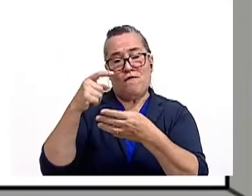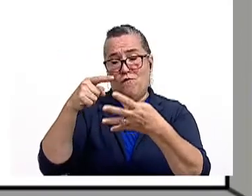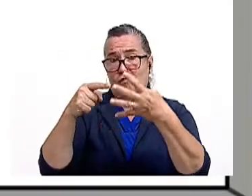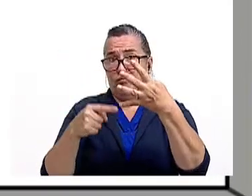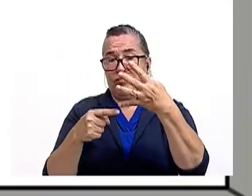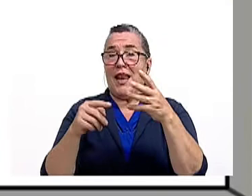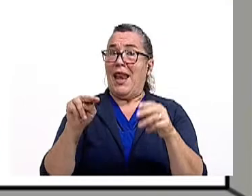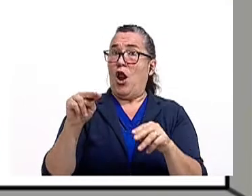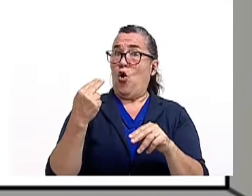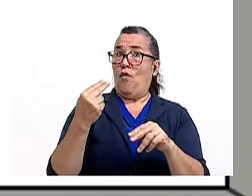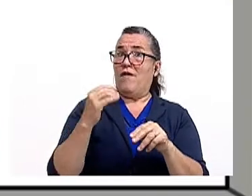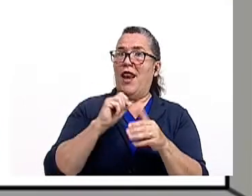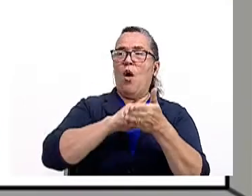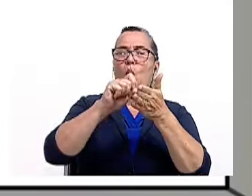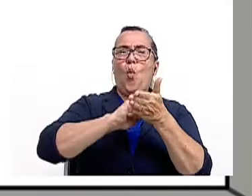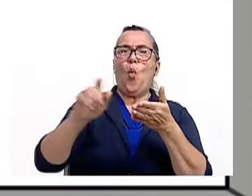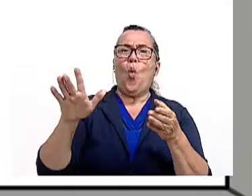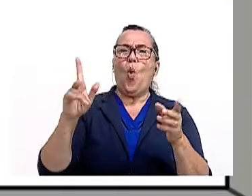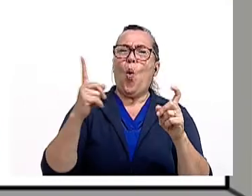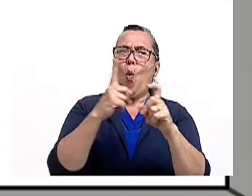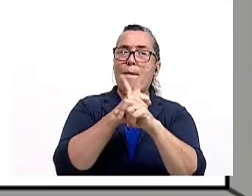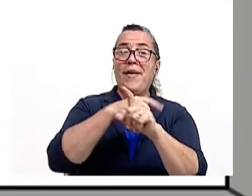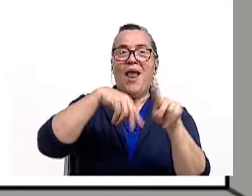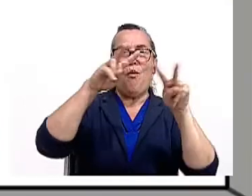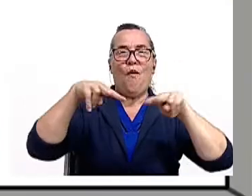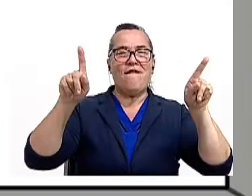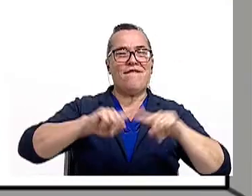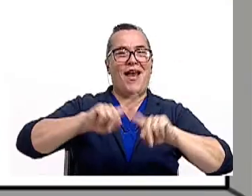a la novela un escrito complejo y variado.